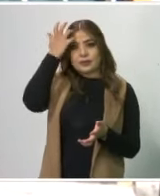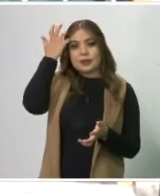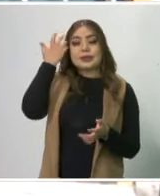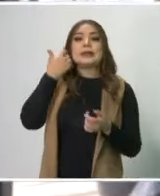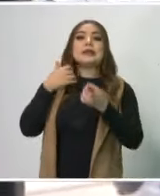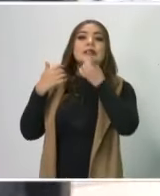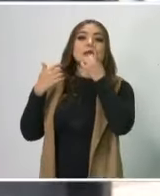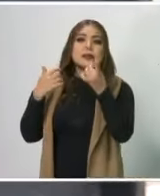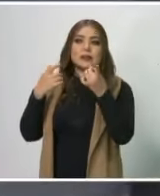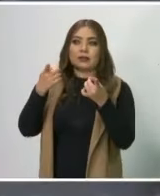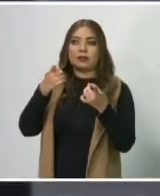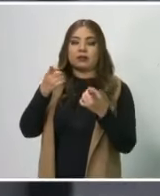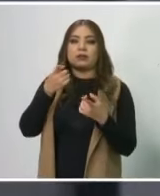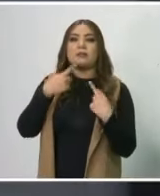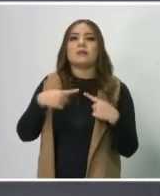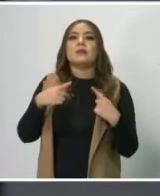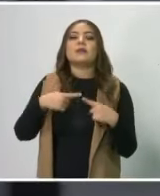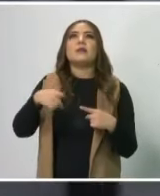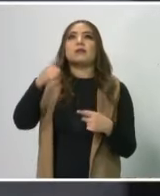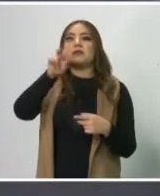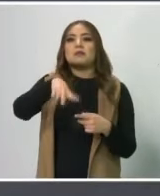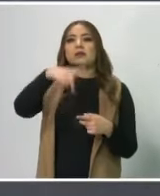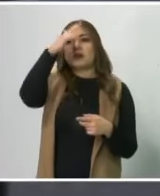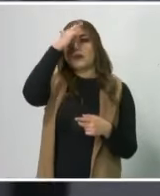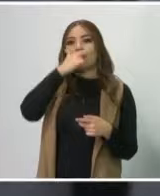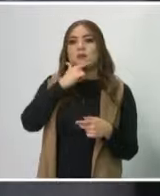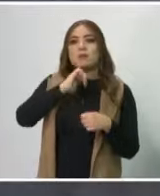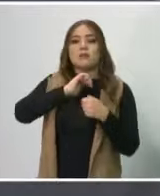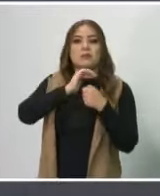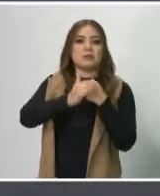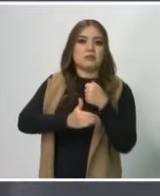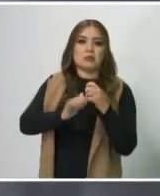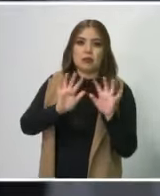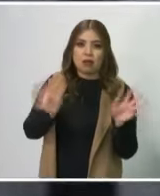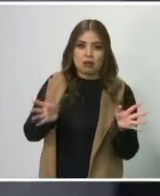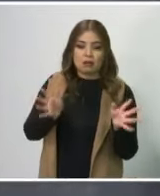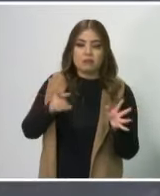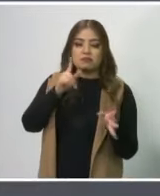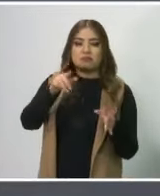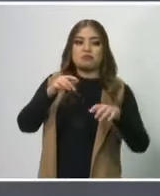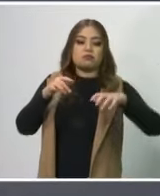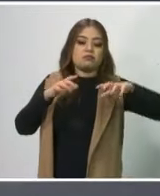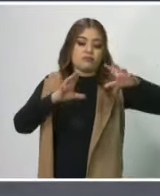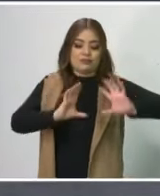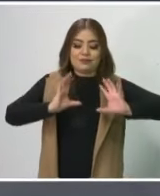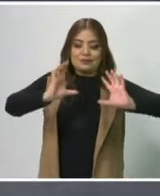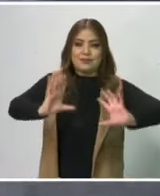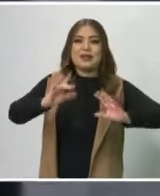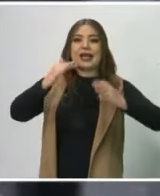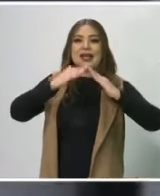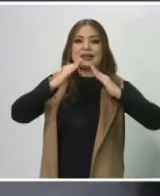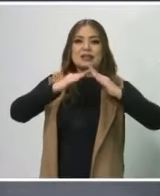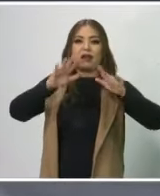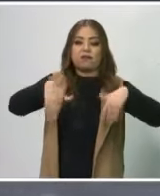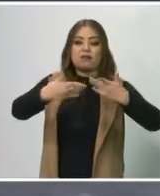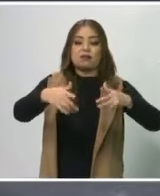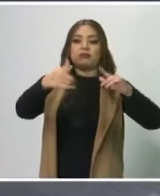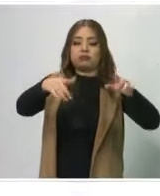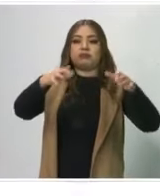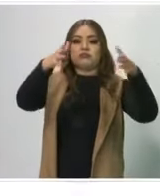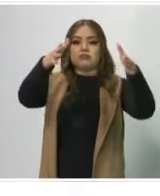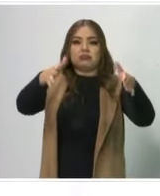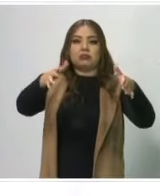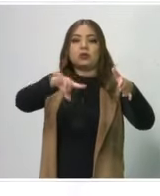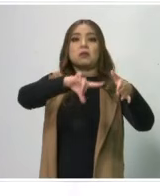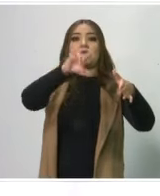relato de Los afectados Como cada noche terminaron la venta y estacionaron el remolque al exterior de su domicilio sin pensar